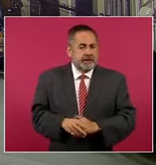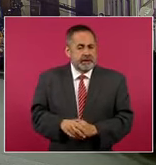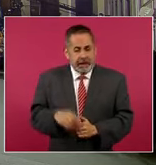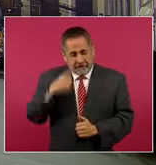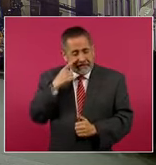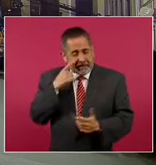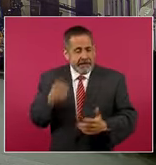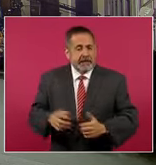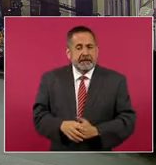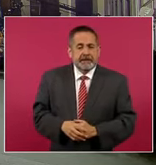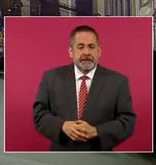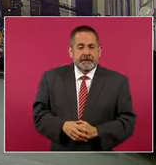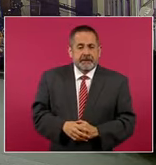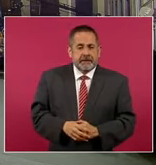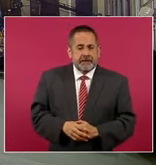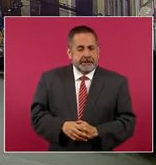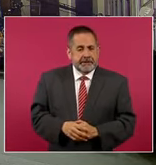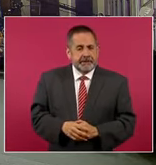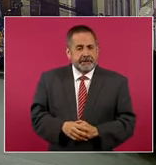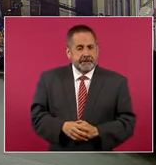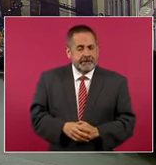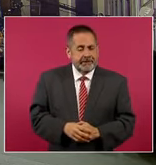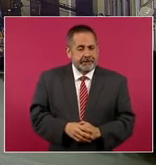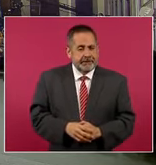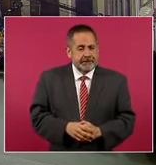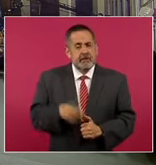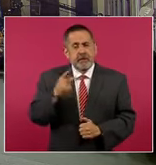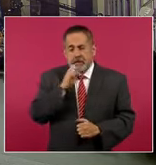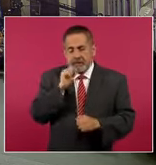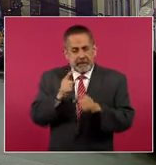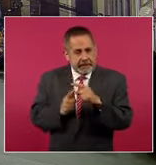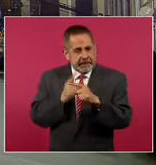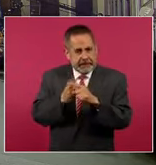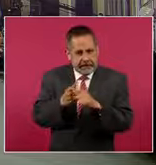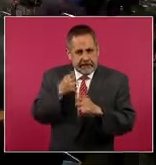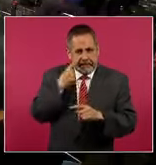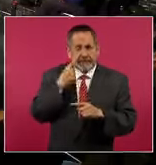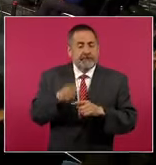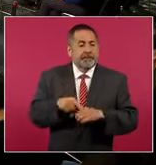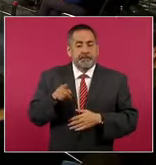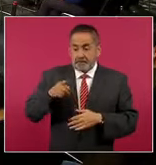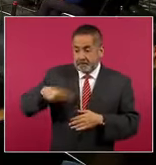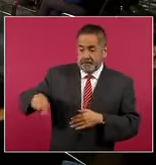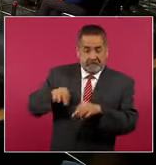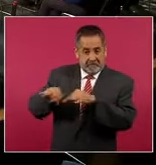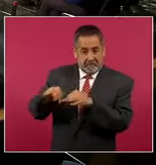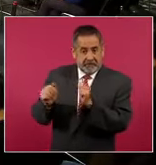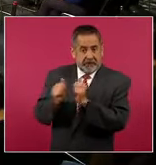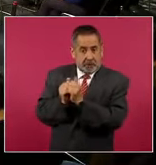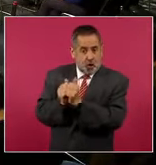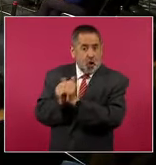250. ¿Quién es el campo? Pero además, trabajando juntos.